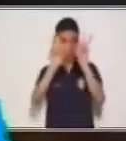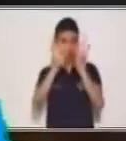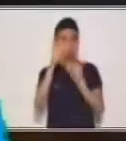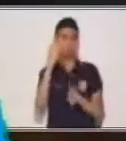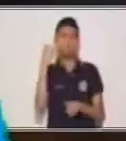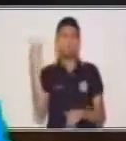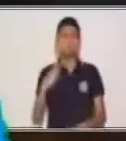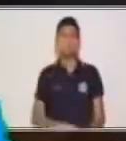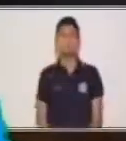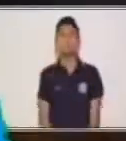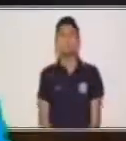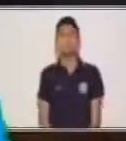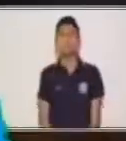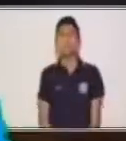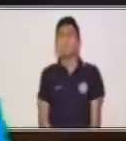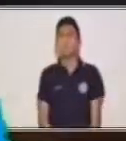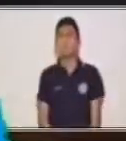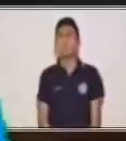Y tenemos que,